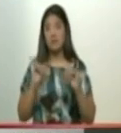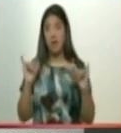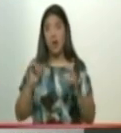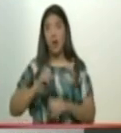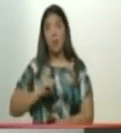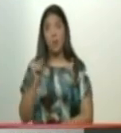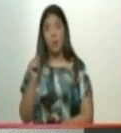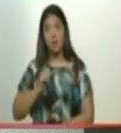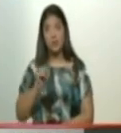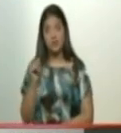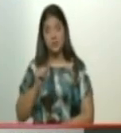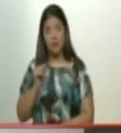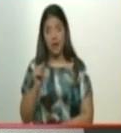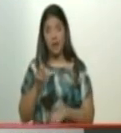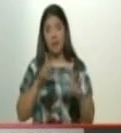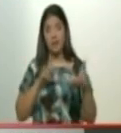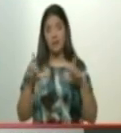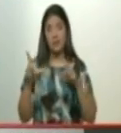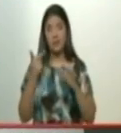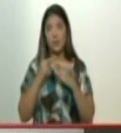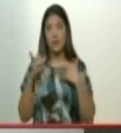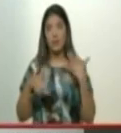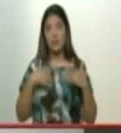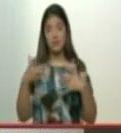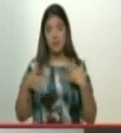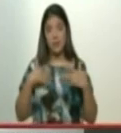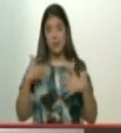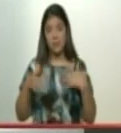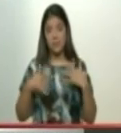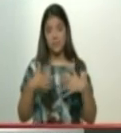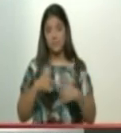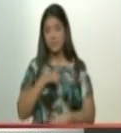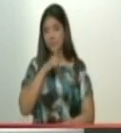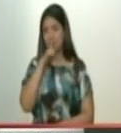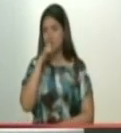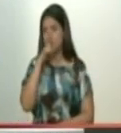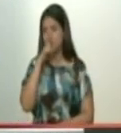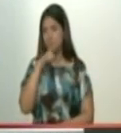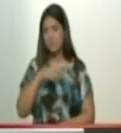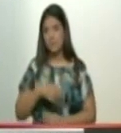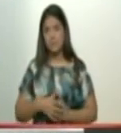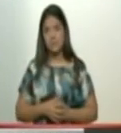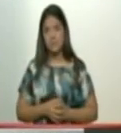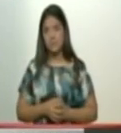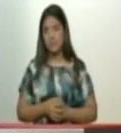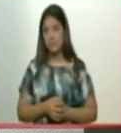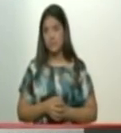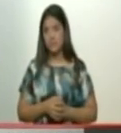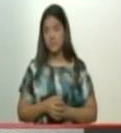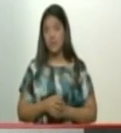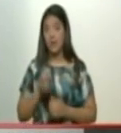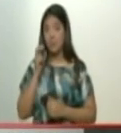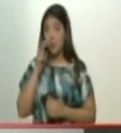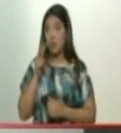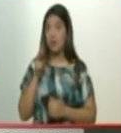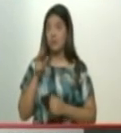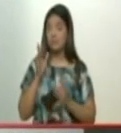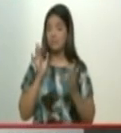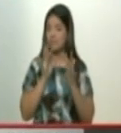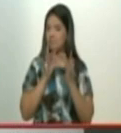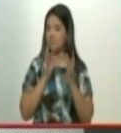policialmente este evento atroz, hemos encontrado